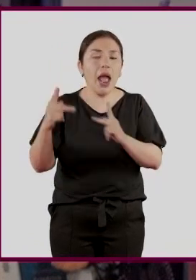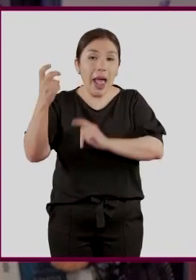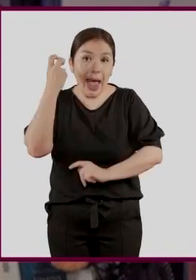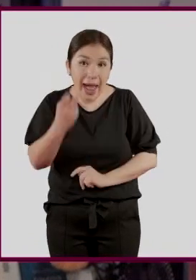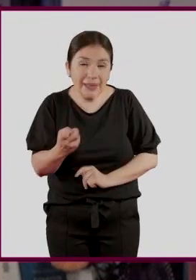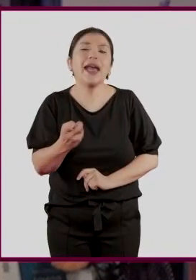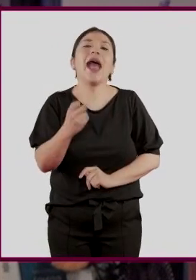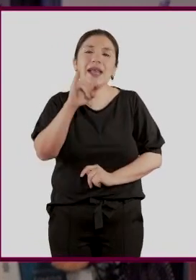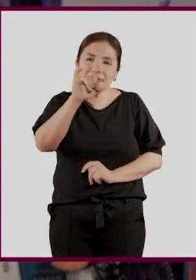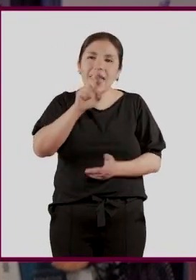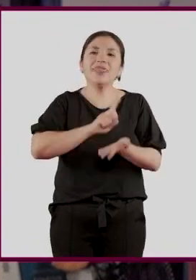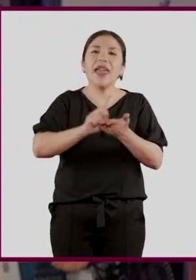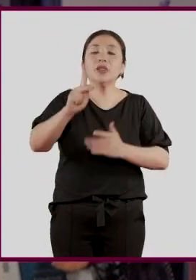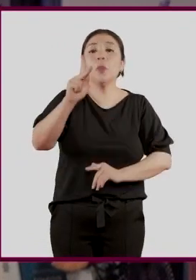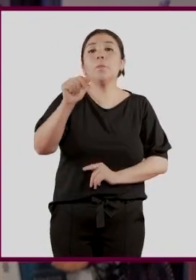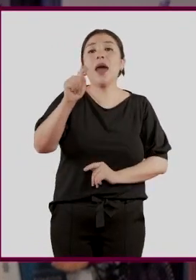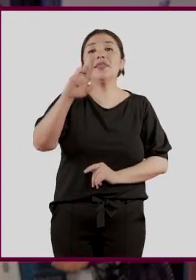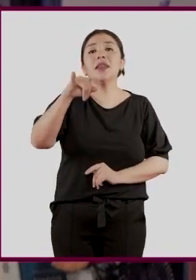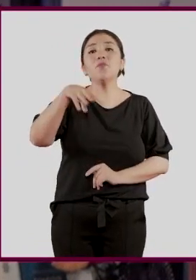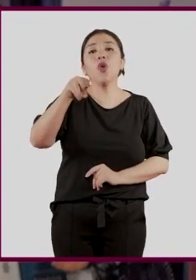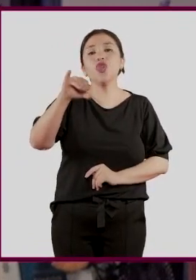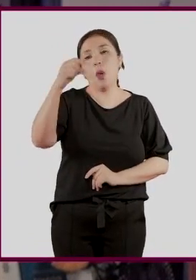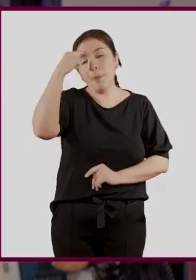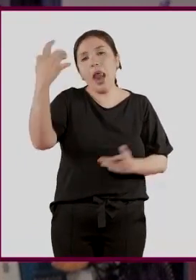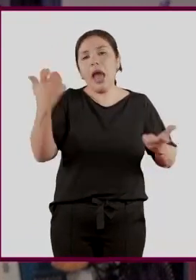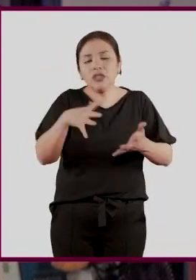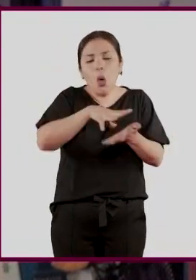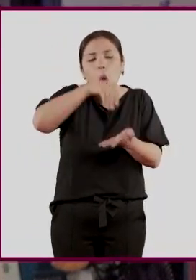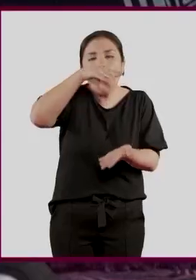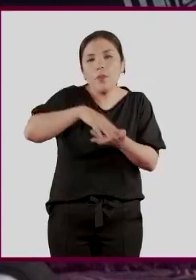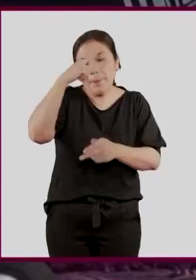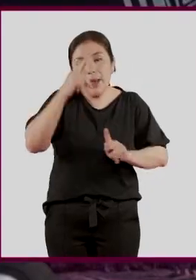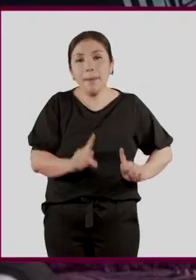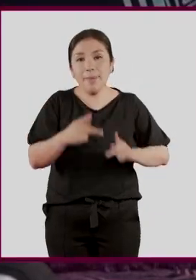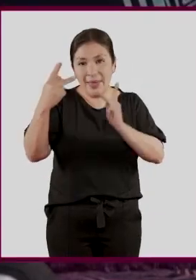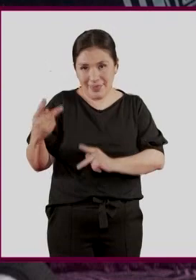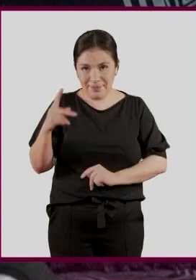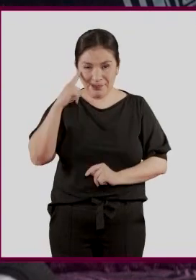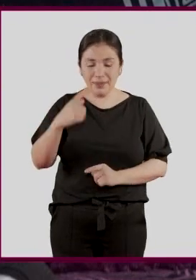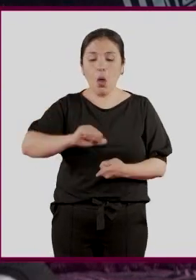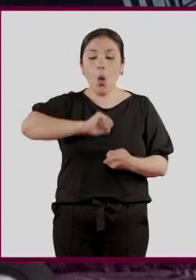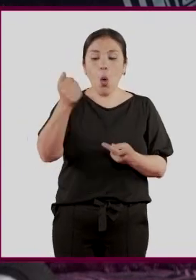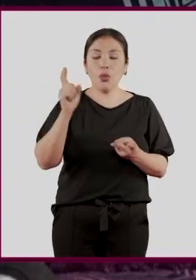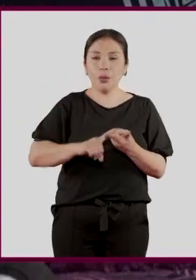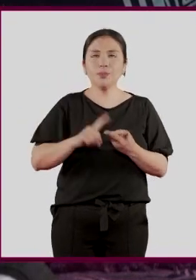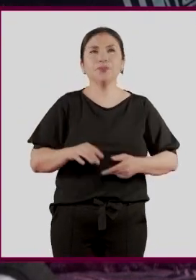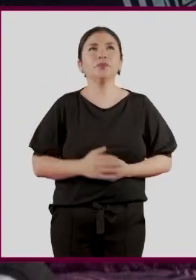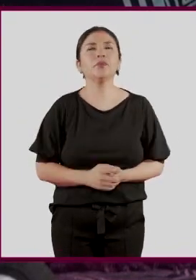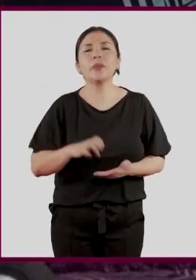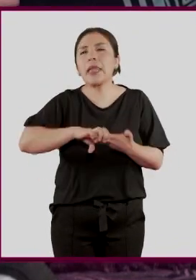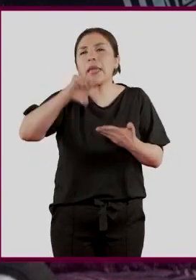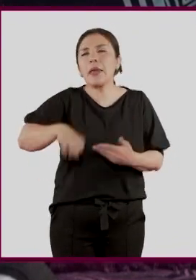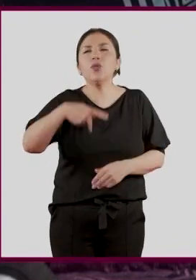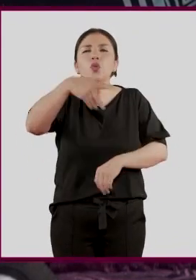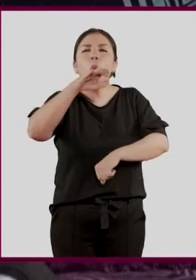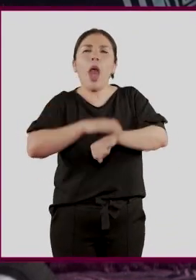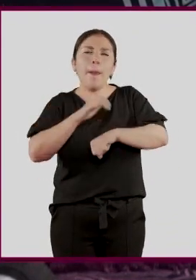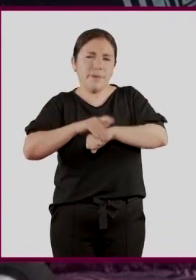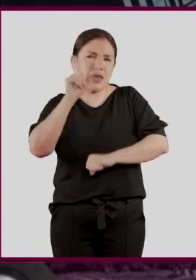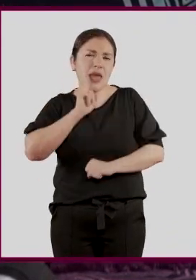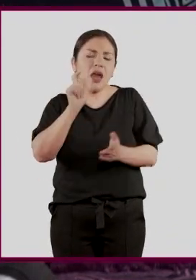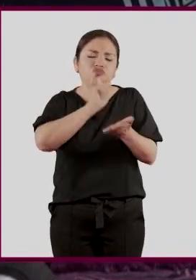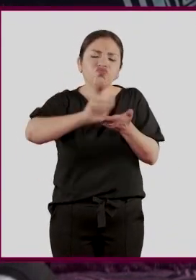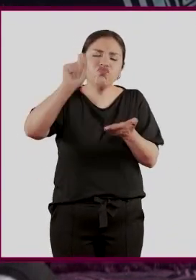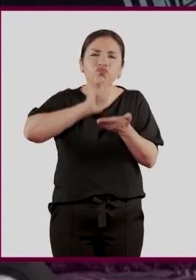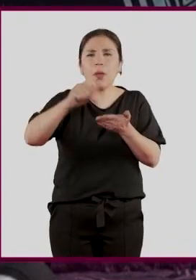Ese es el derecho patrimonial a la reproducción y distribución. Va otro. Digamos que tu amiga Jimena escribió el